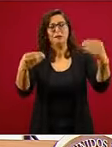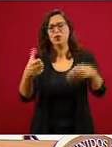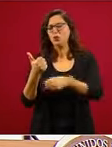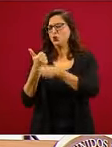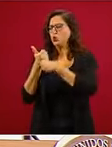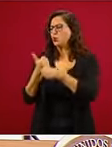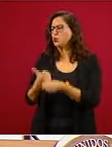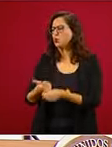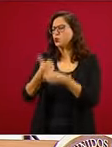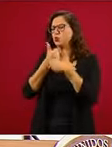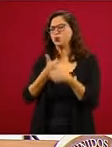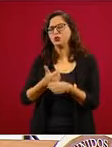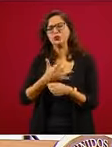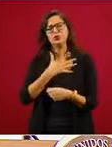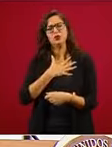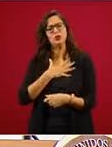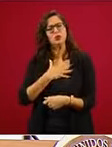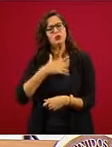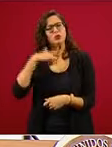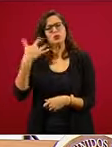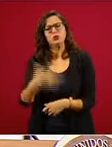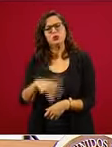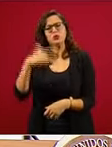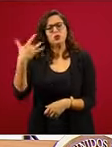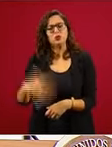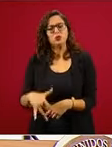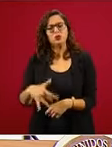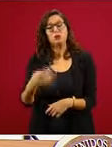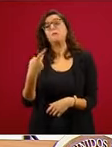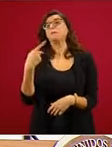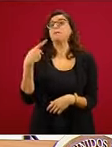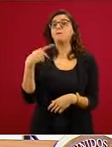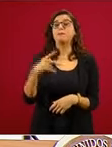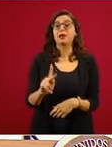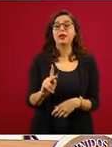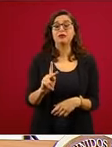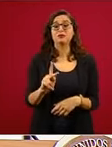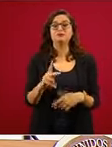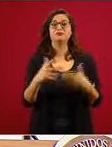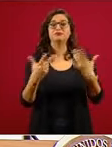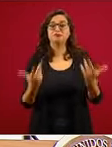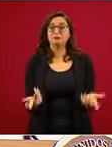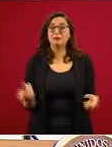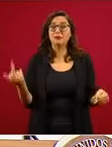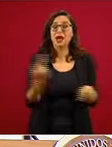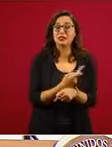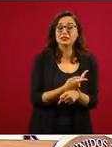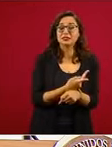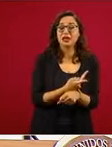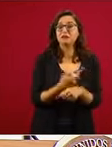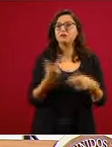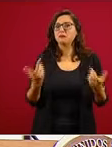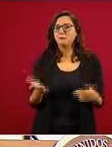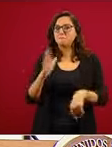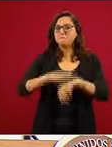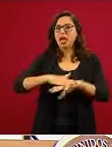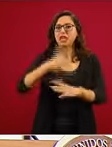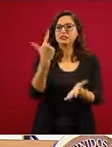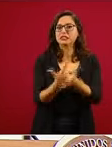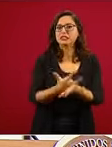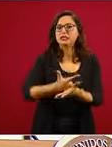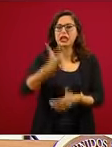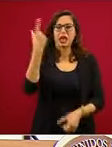quedado comprobado que sus efectos son más graves si padecemos de hipertensión,